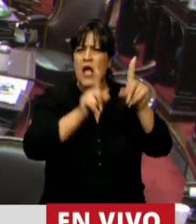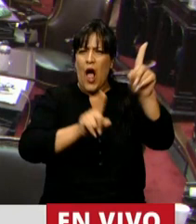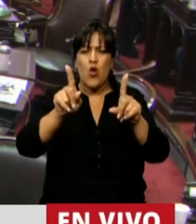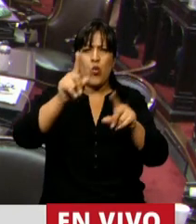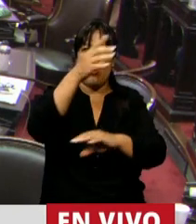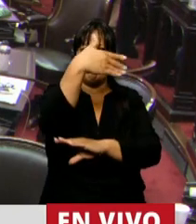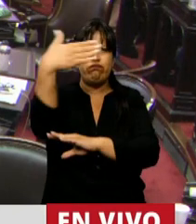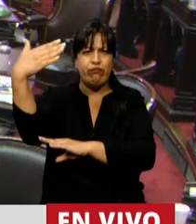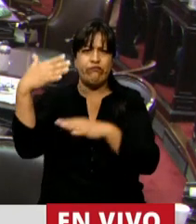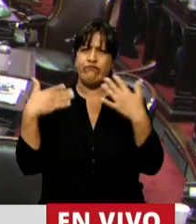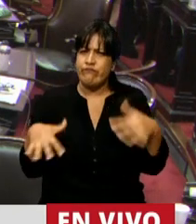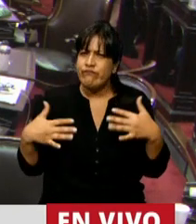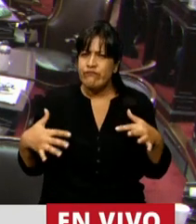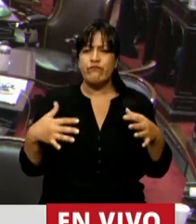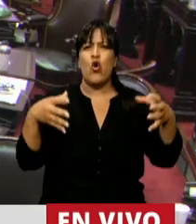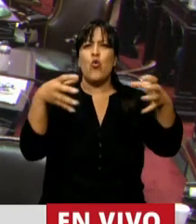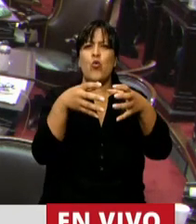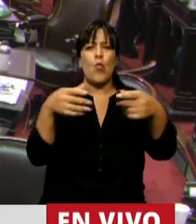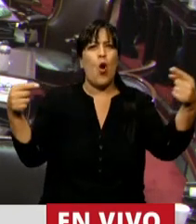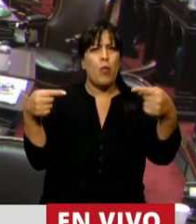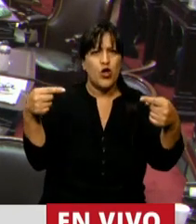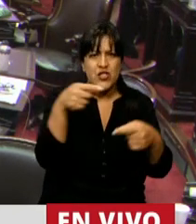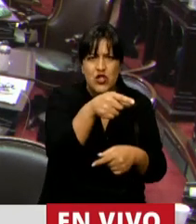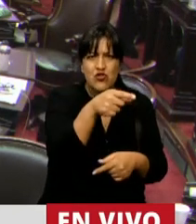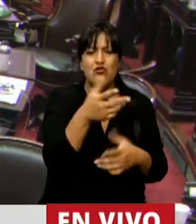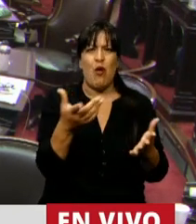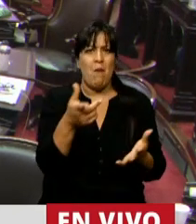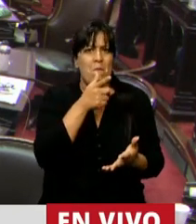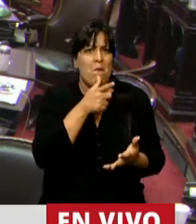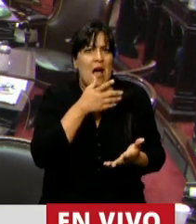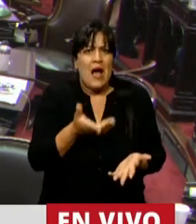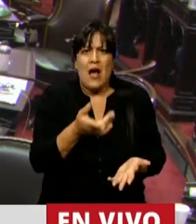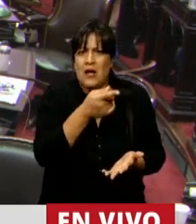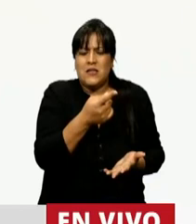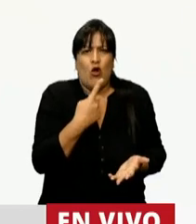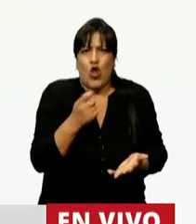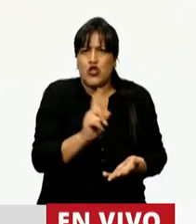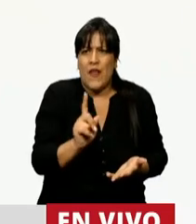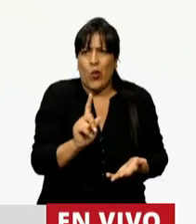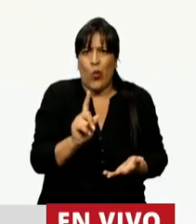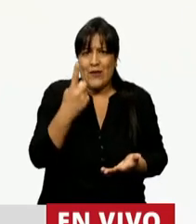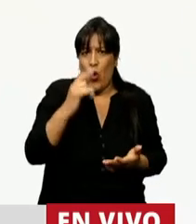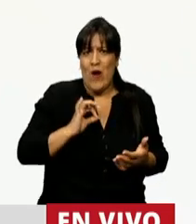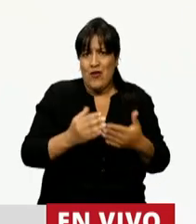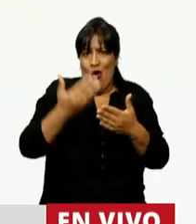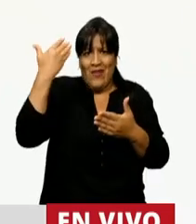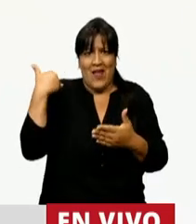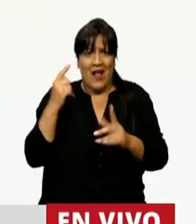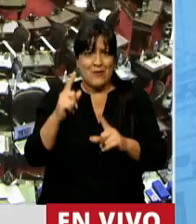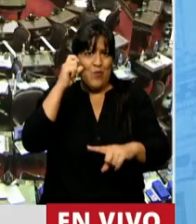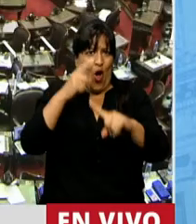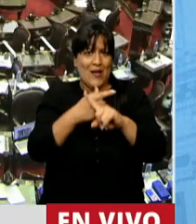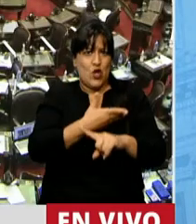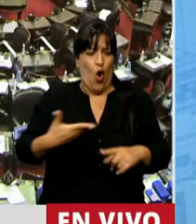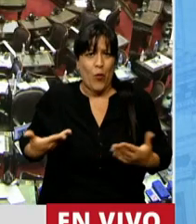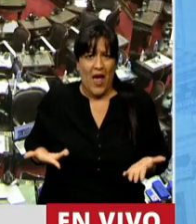escuchado a miembros de la oposición, oposición que parece no advertir que hasta hace un año y algunos días atrás era gobierno, y los